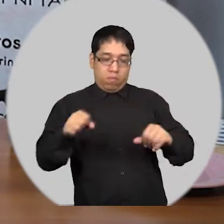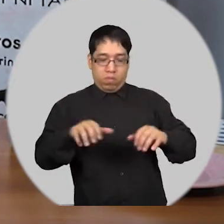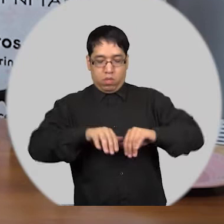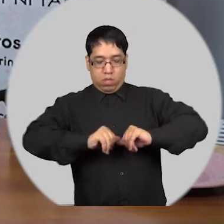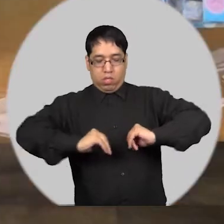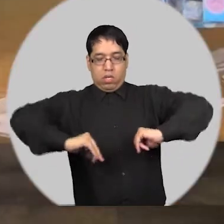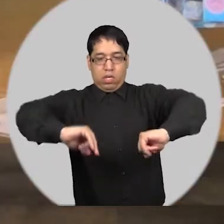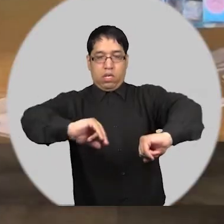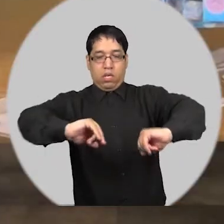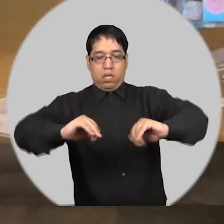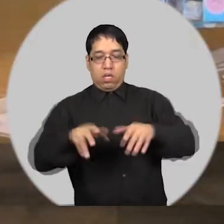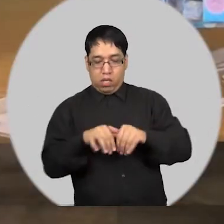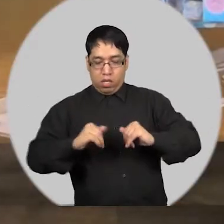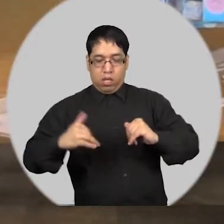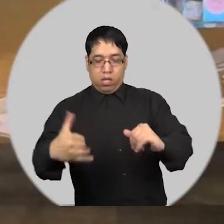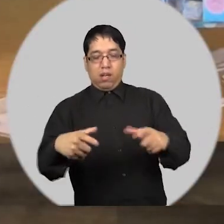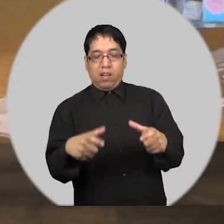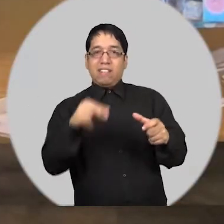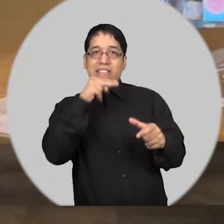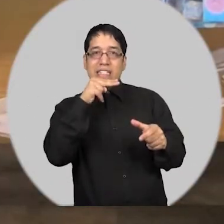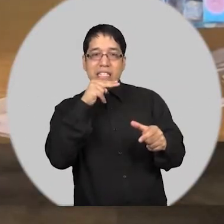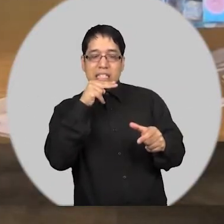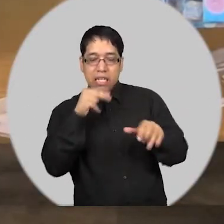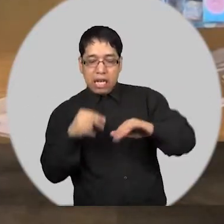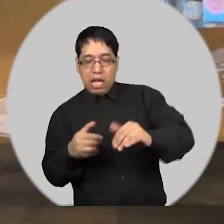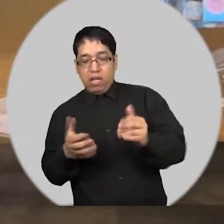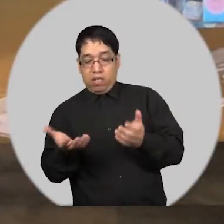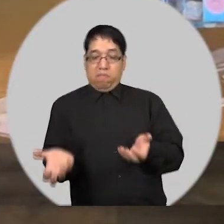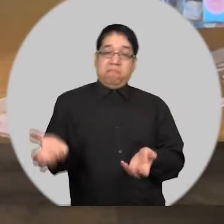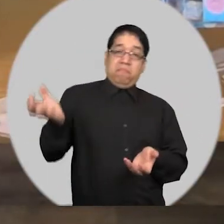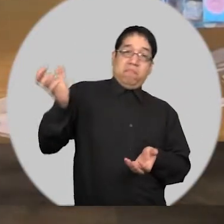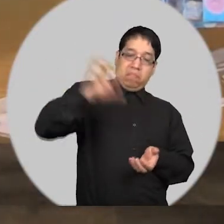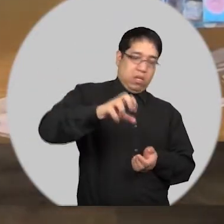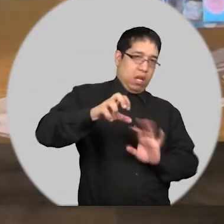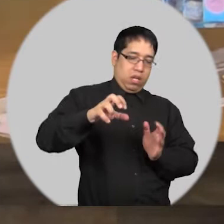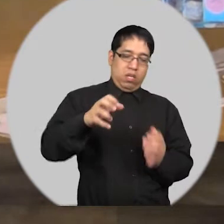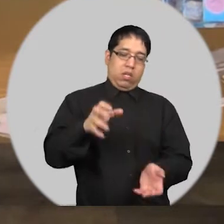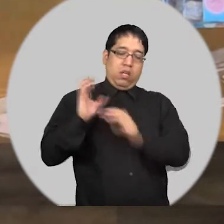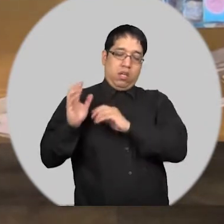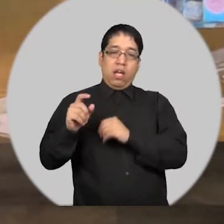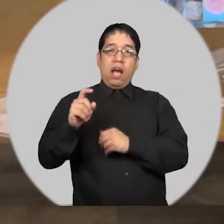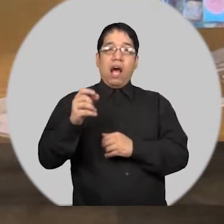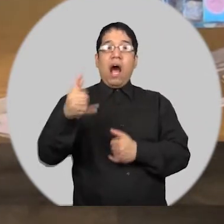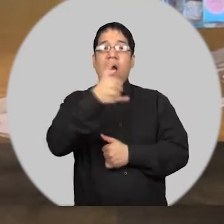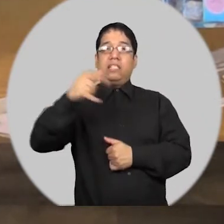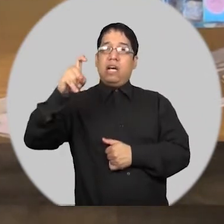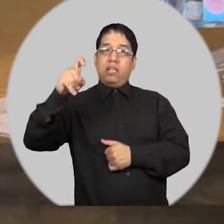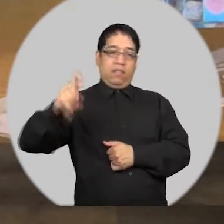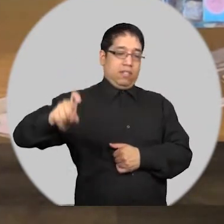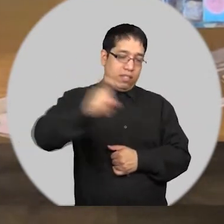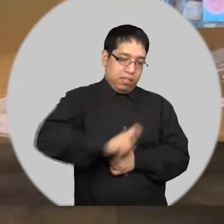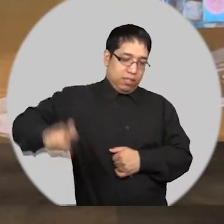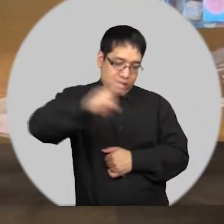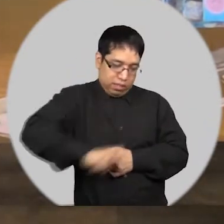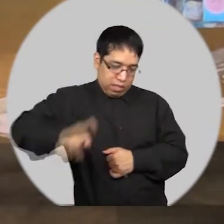a la tartera que usen o al molde que usen, un poquito de aceite en aerosol para que no se pegue